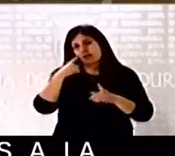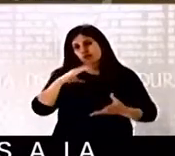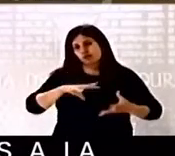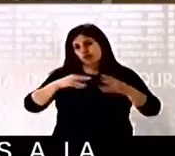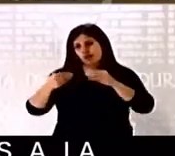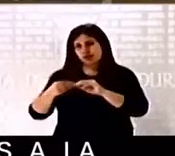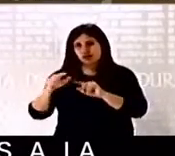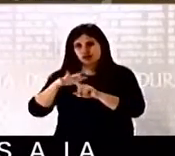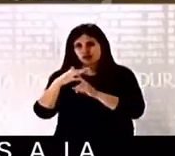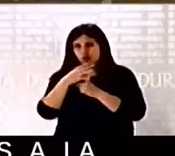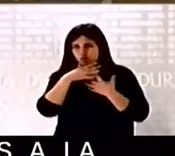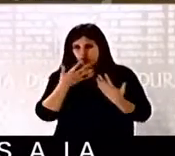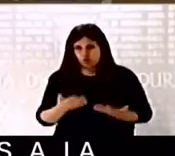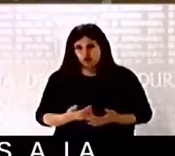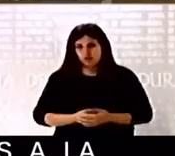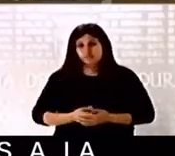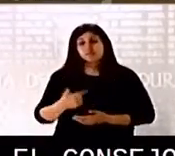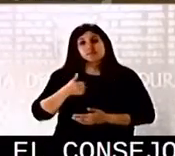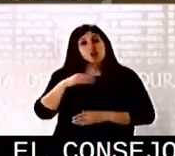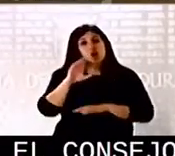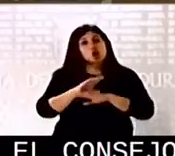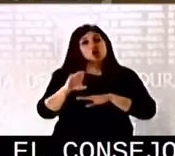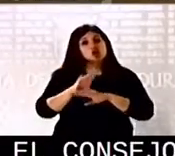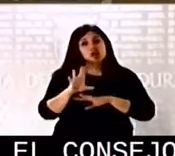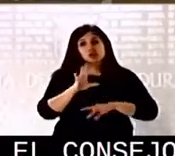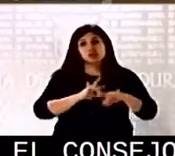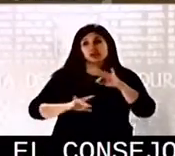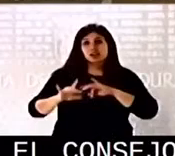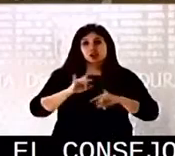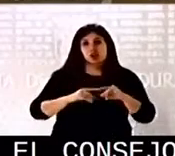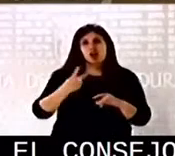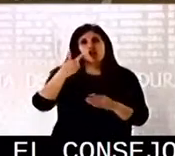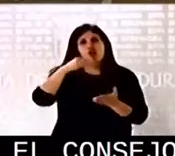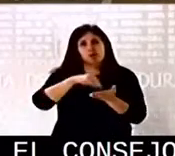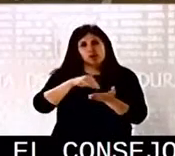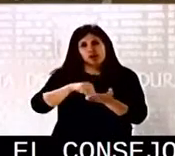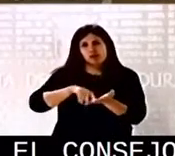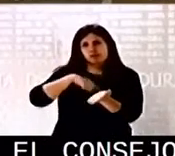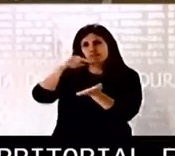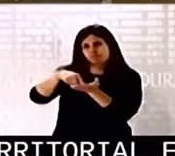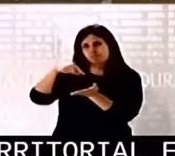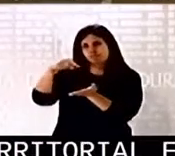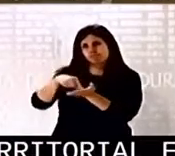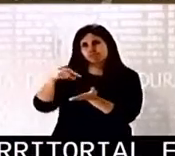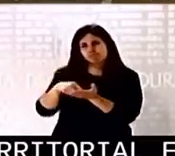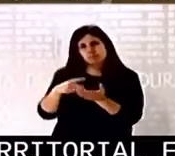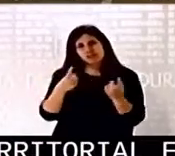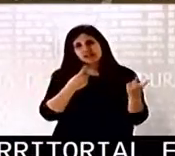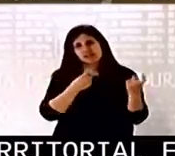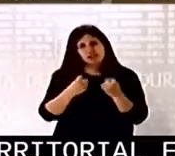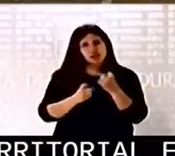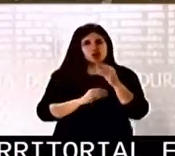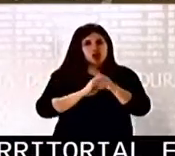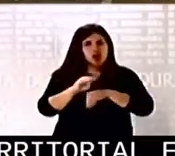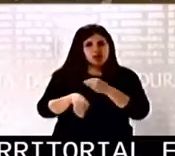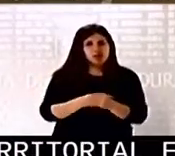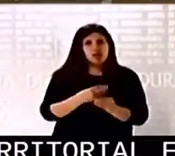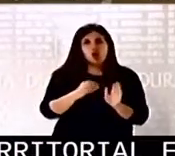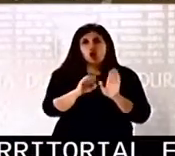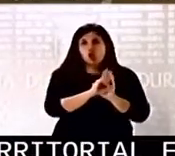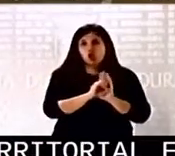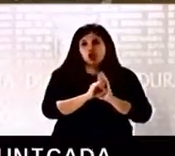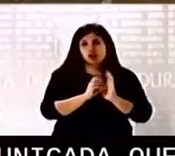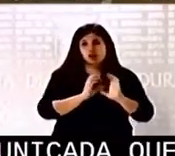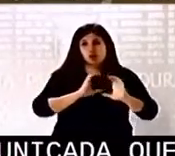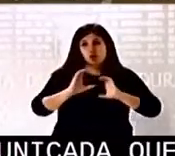llevo reclamando en el Consejo Interterritorial, en 2 consejos interterritoriales, que es necesario modificar la orden comunicada que regula